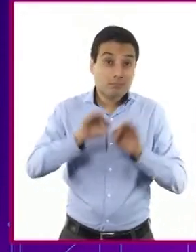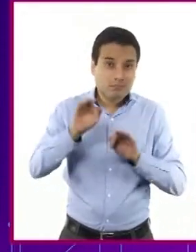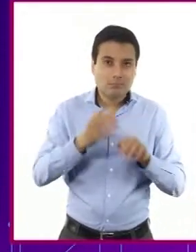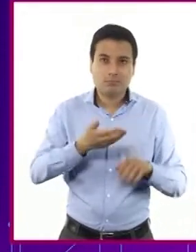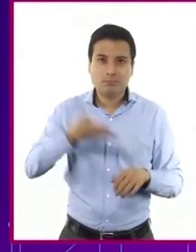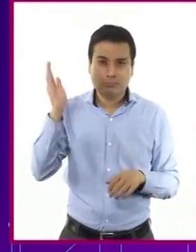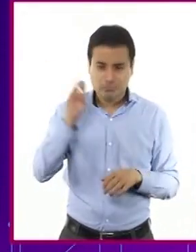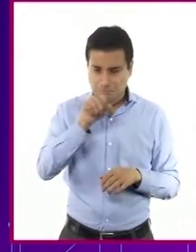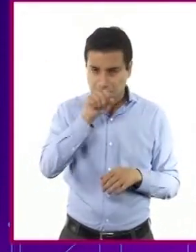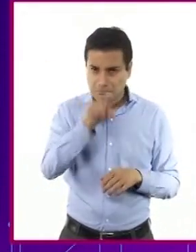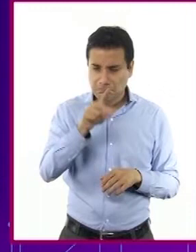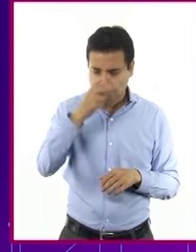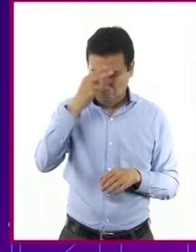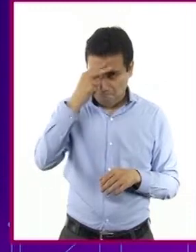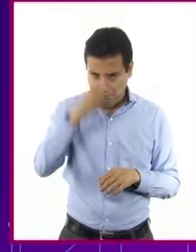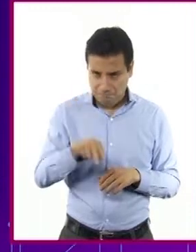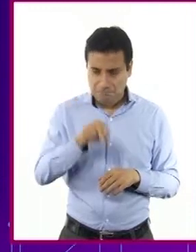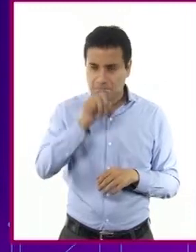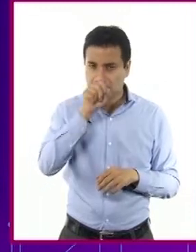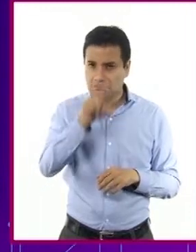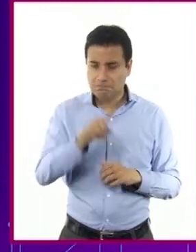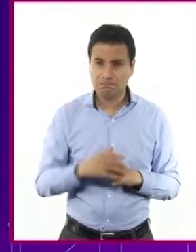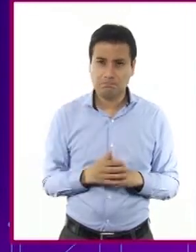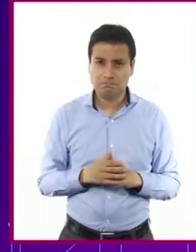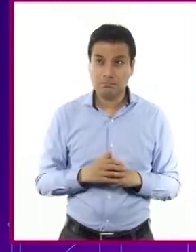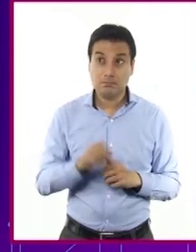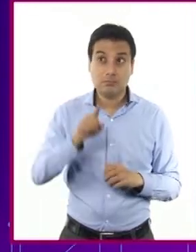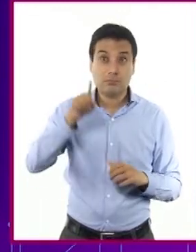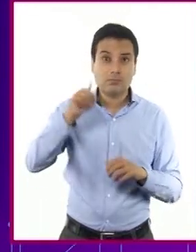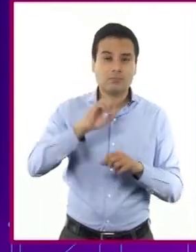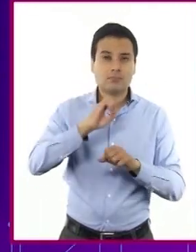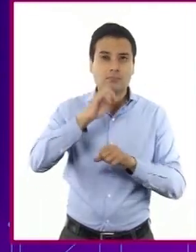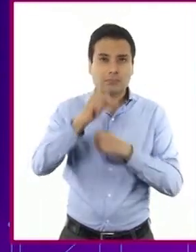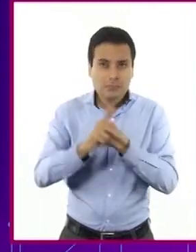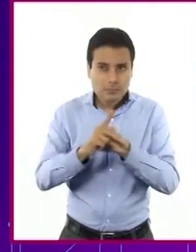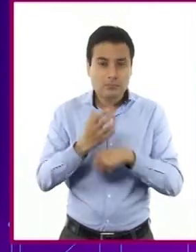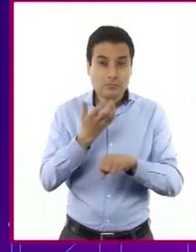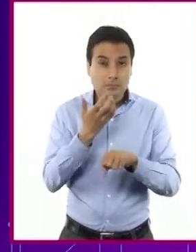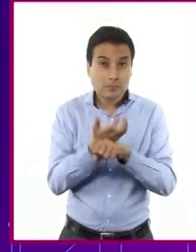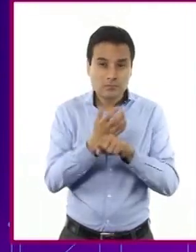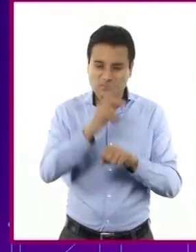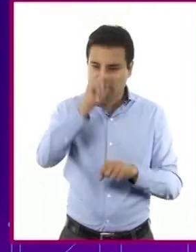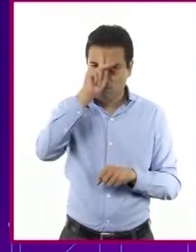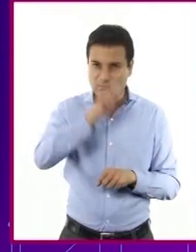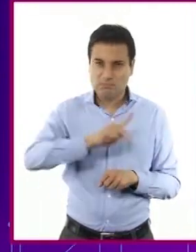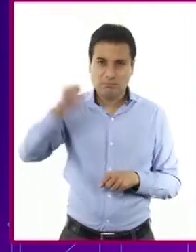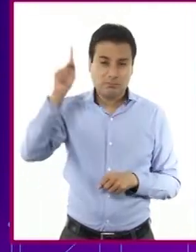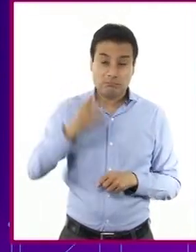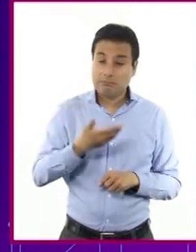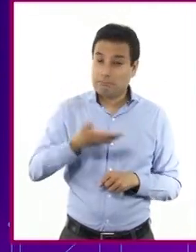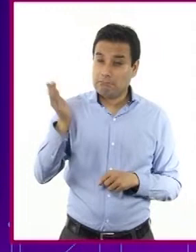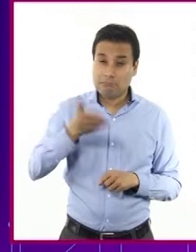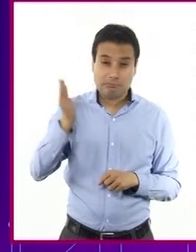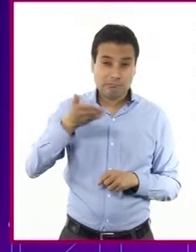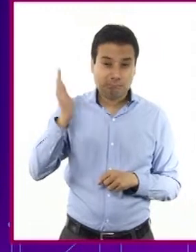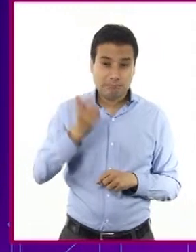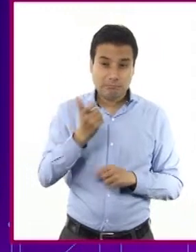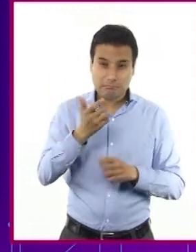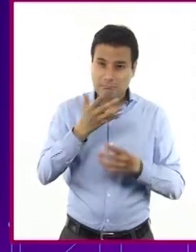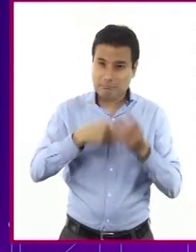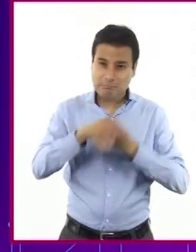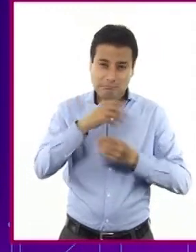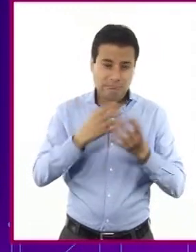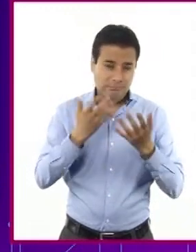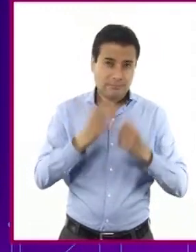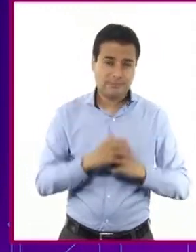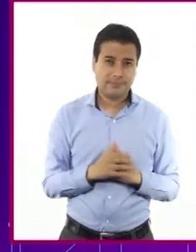México, pero no como en Europa y en Estados Unidos. En esas